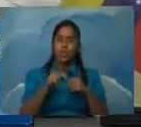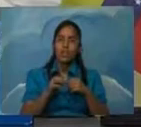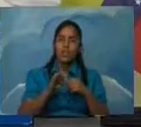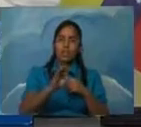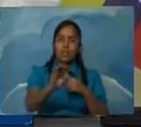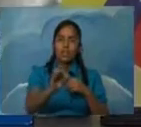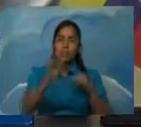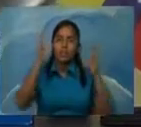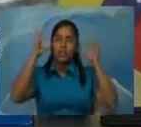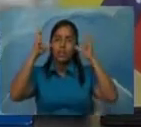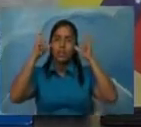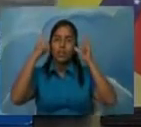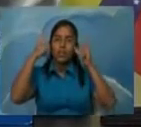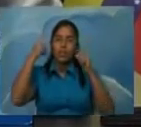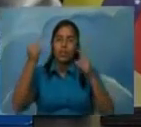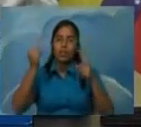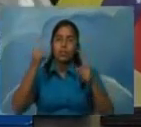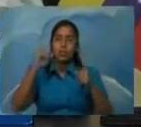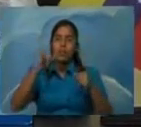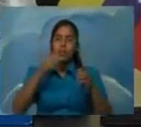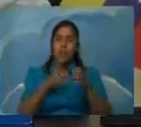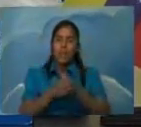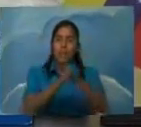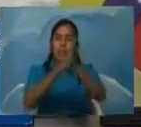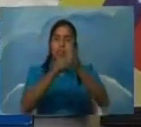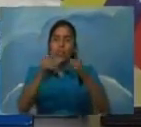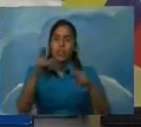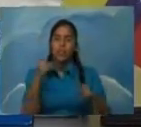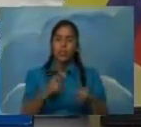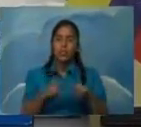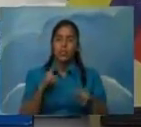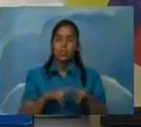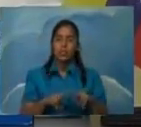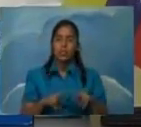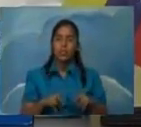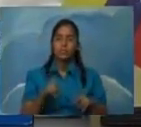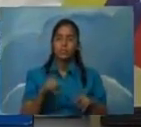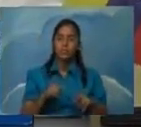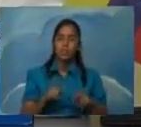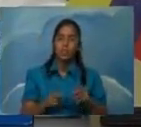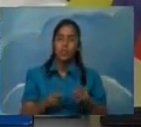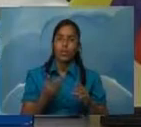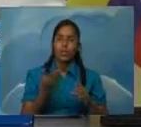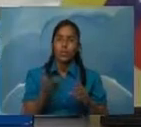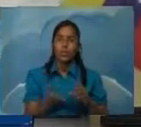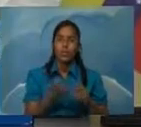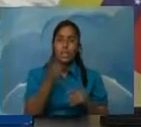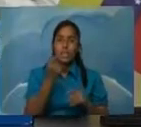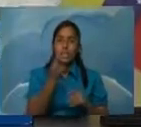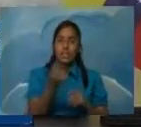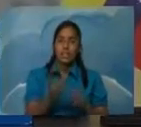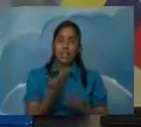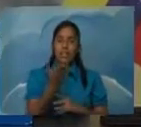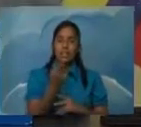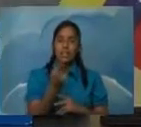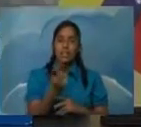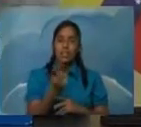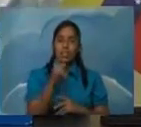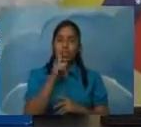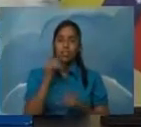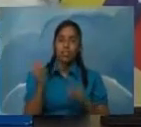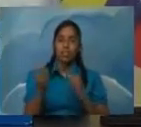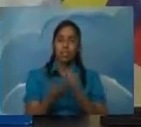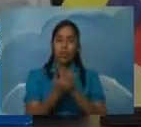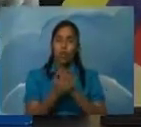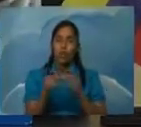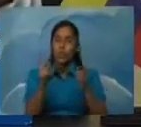oiga, para instruir a sus muchachitos, ellos le ofrecen dinero. Y esconden un